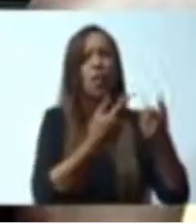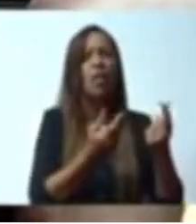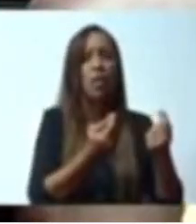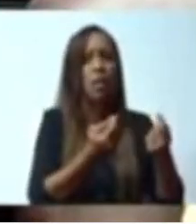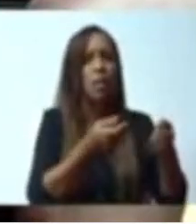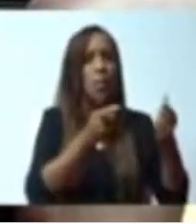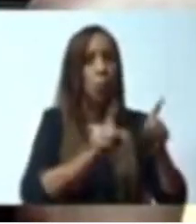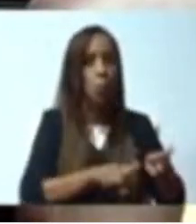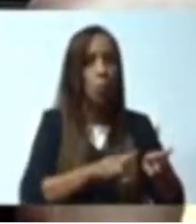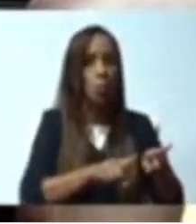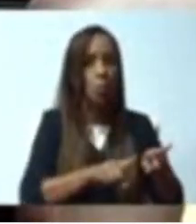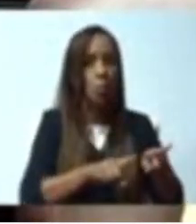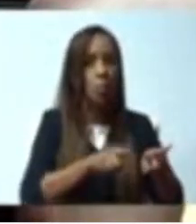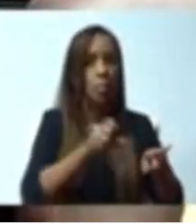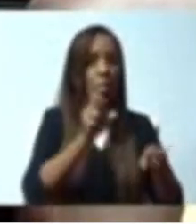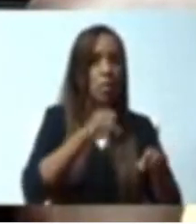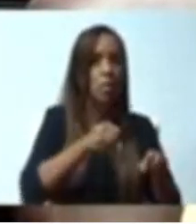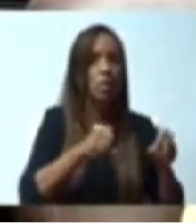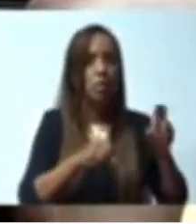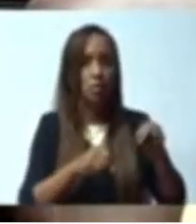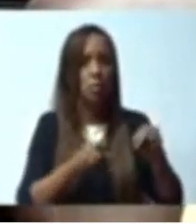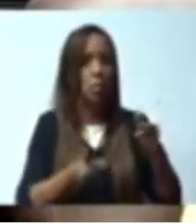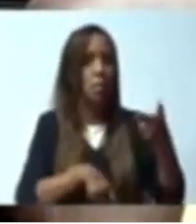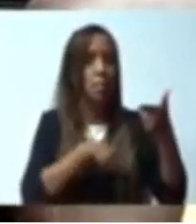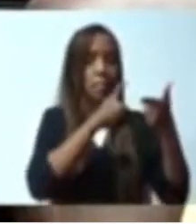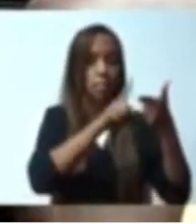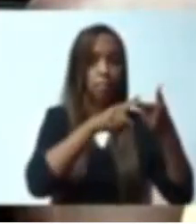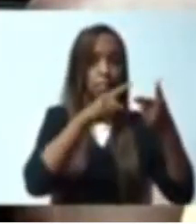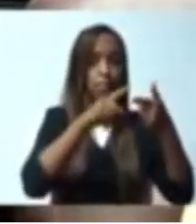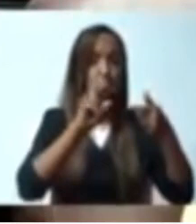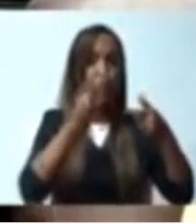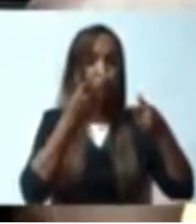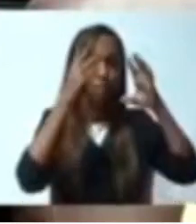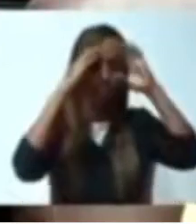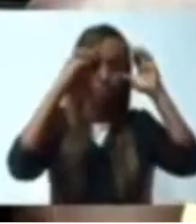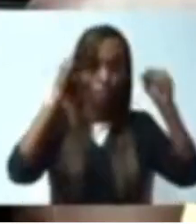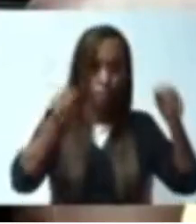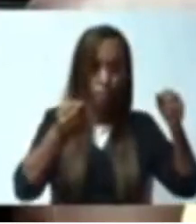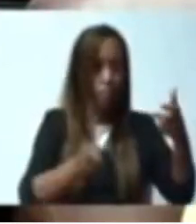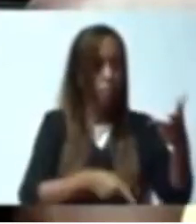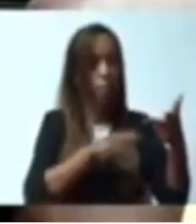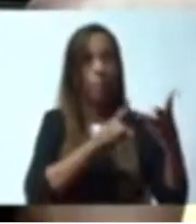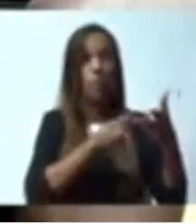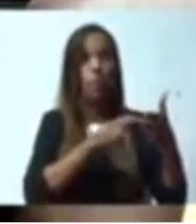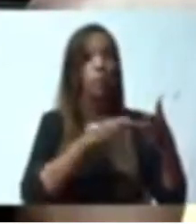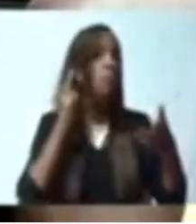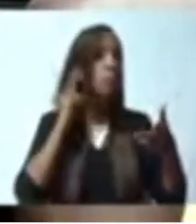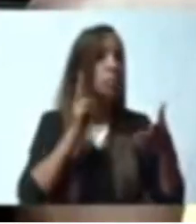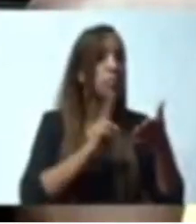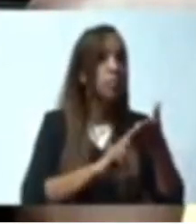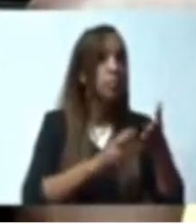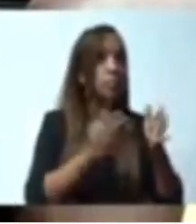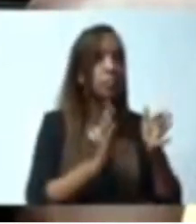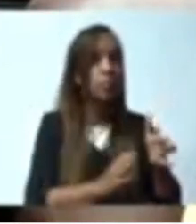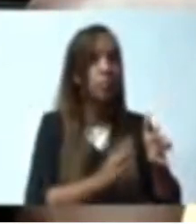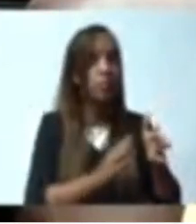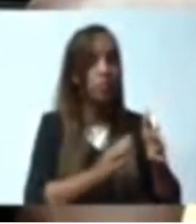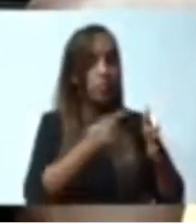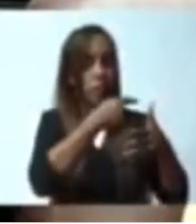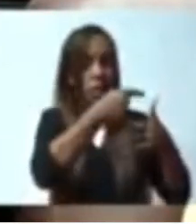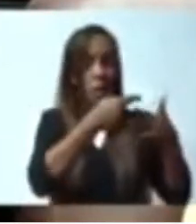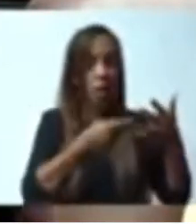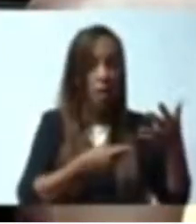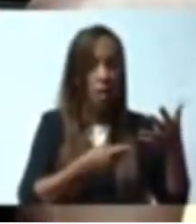para tener una Cámara de Cuentas en capacidad de cumplir con su rol, hacer su trabajo